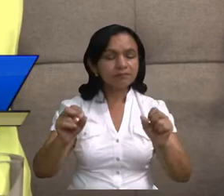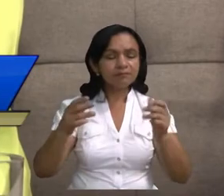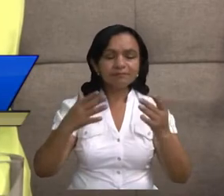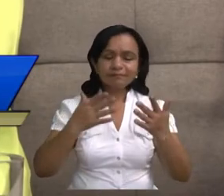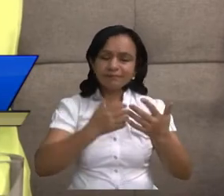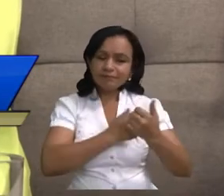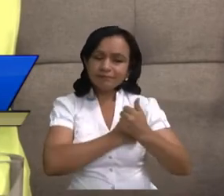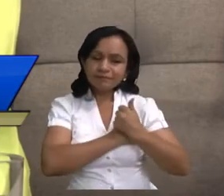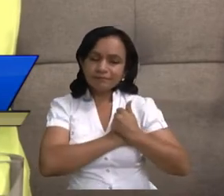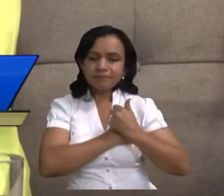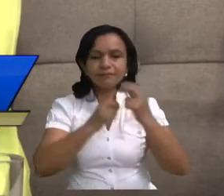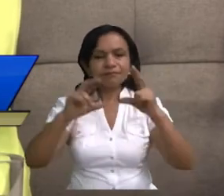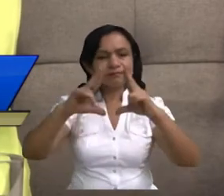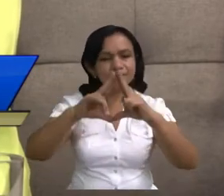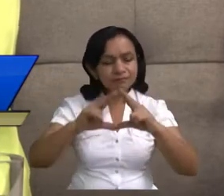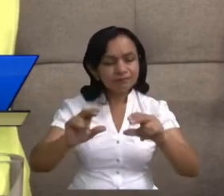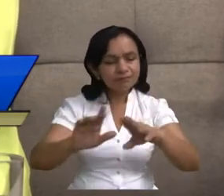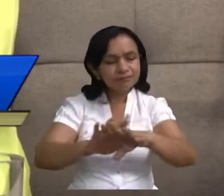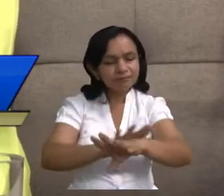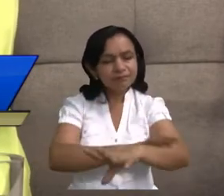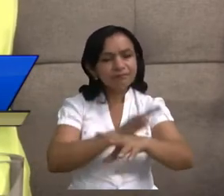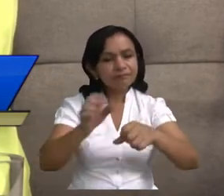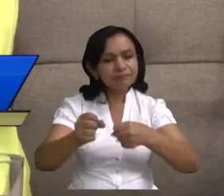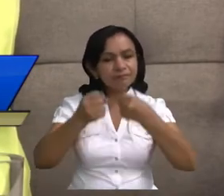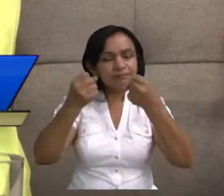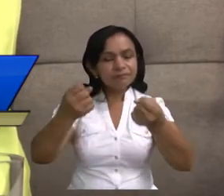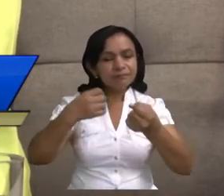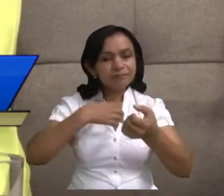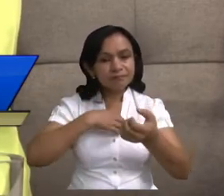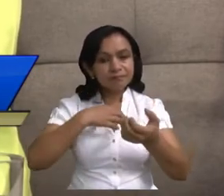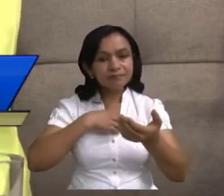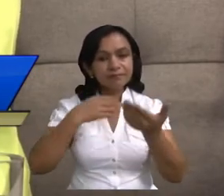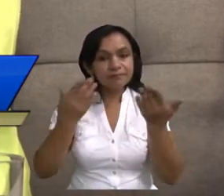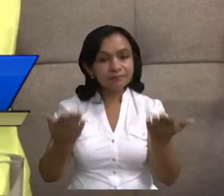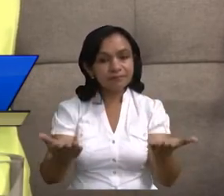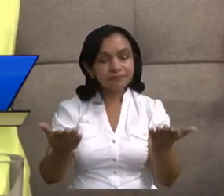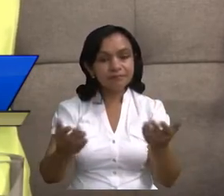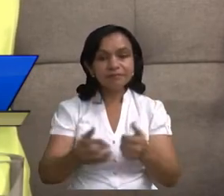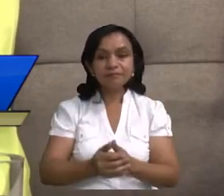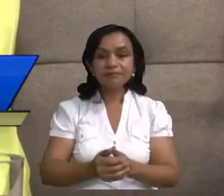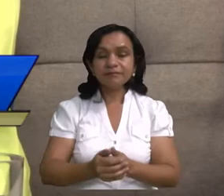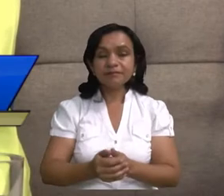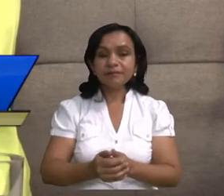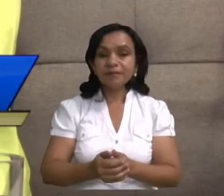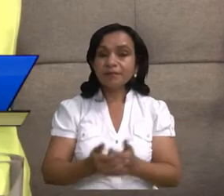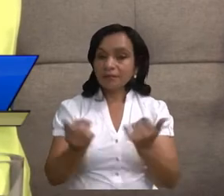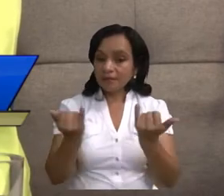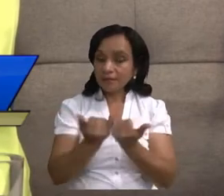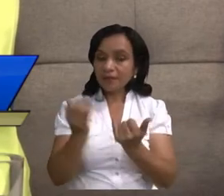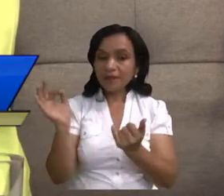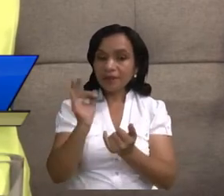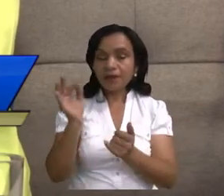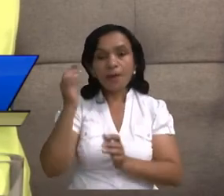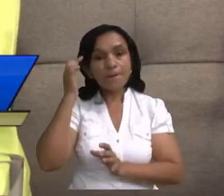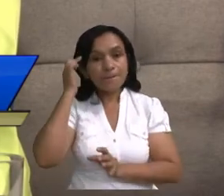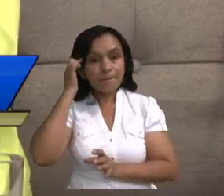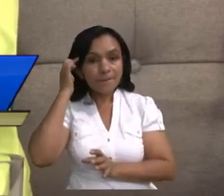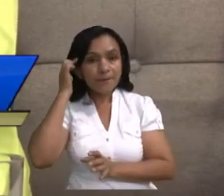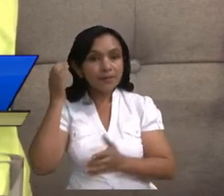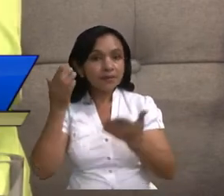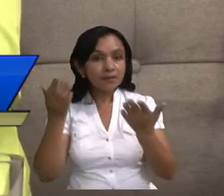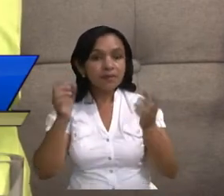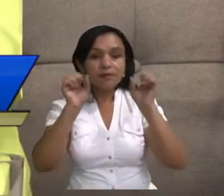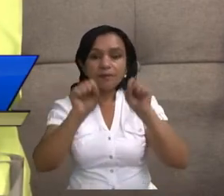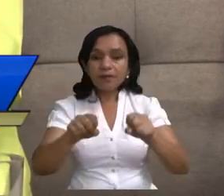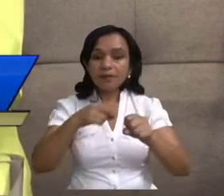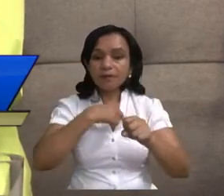más fortalecida esa identidad y que también pensemos en que podemos hacer